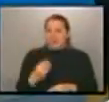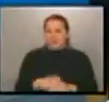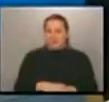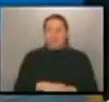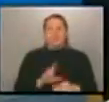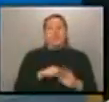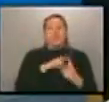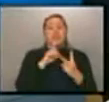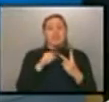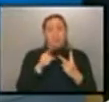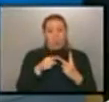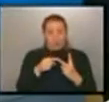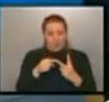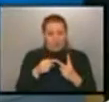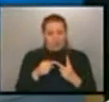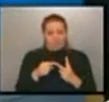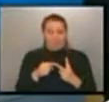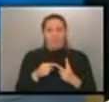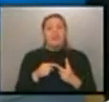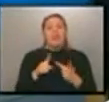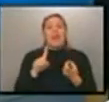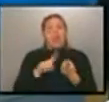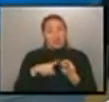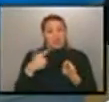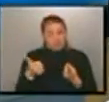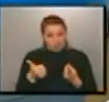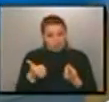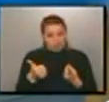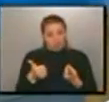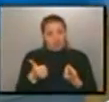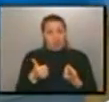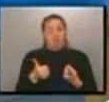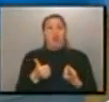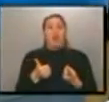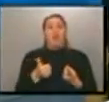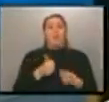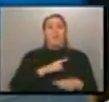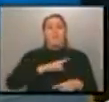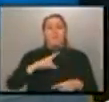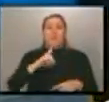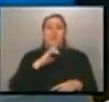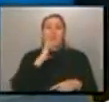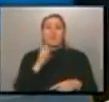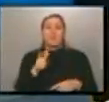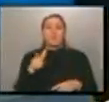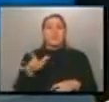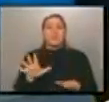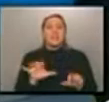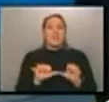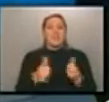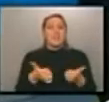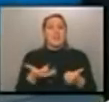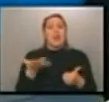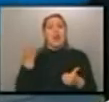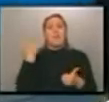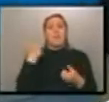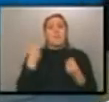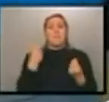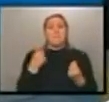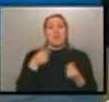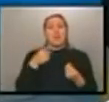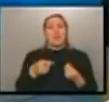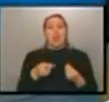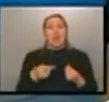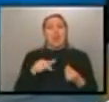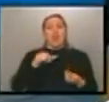tema, la mujer mandó a decir que ellos estaban separados desde hacía meses porque él se había